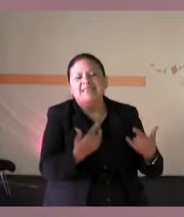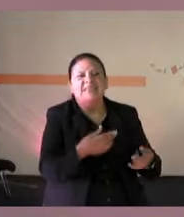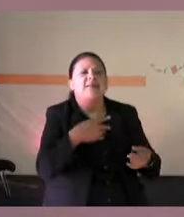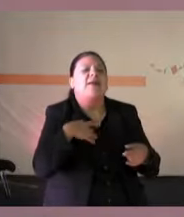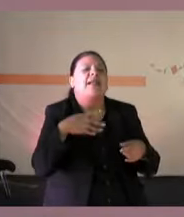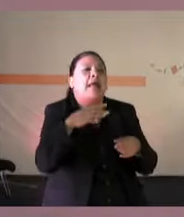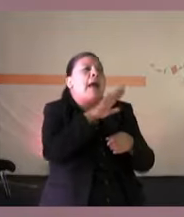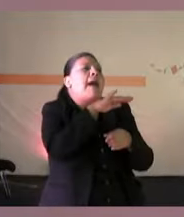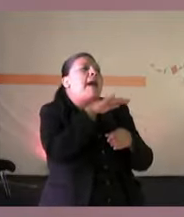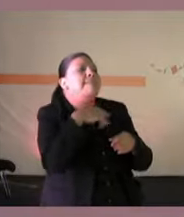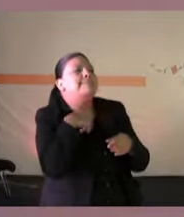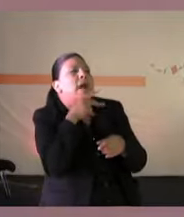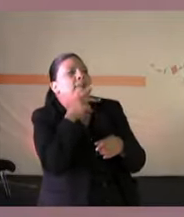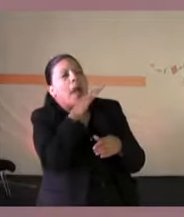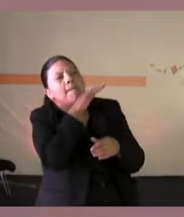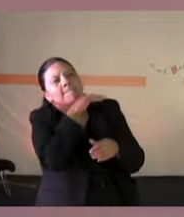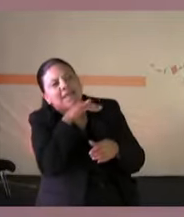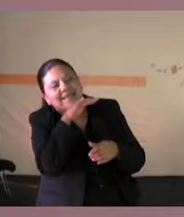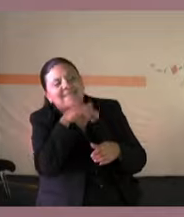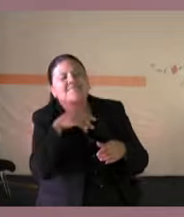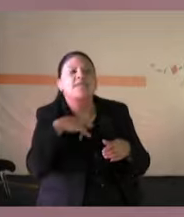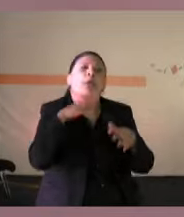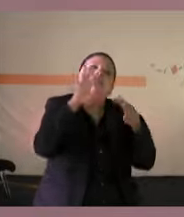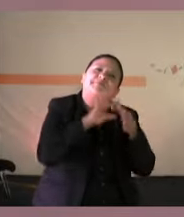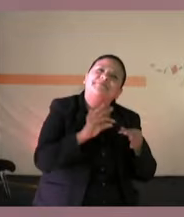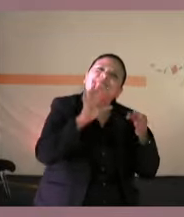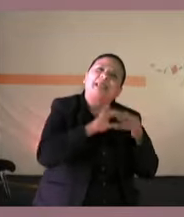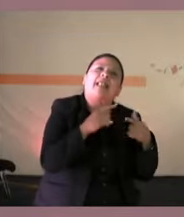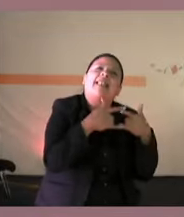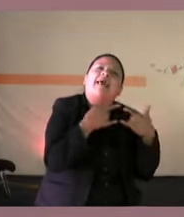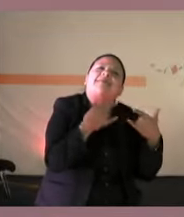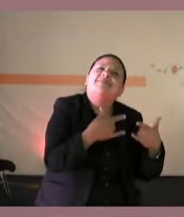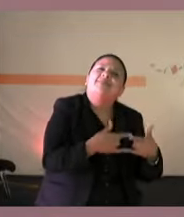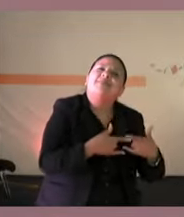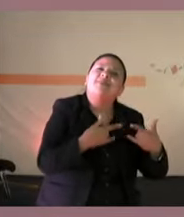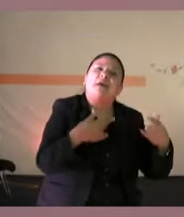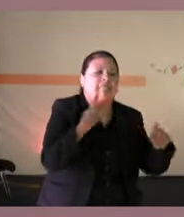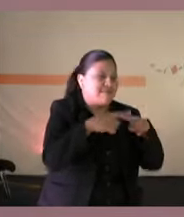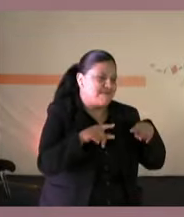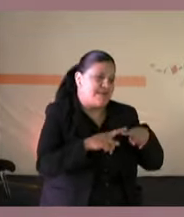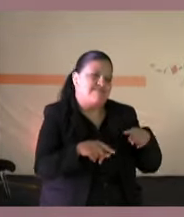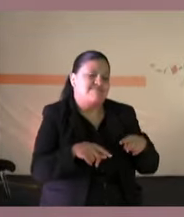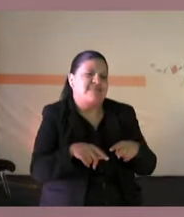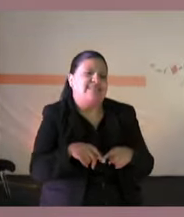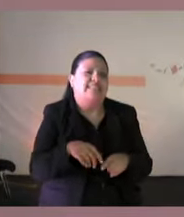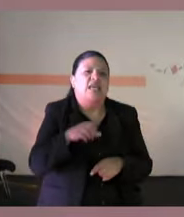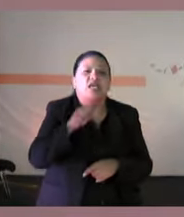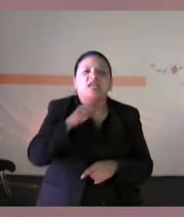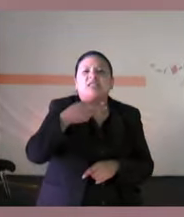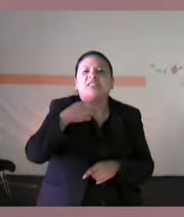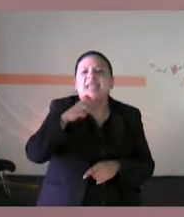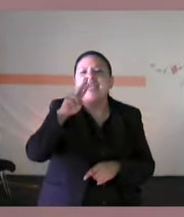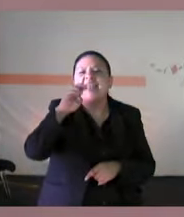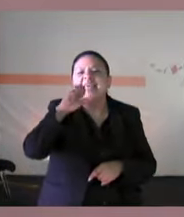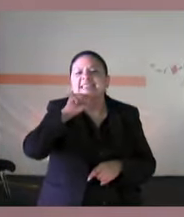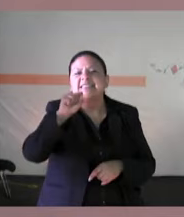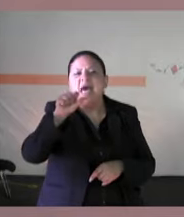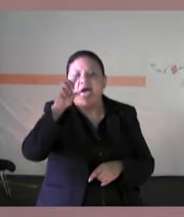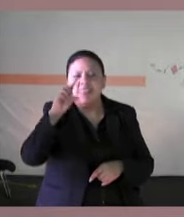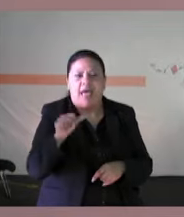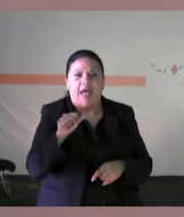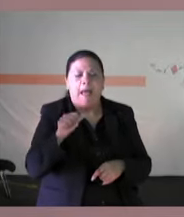voy a contar así una historia con punchline, con tensión, con no sé qué, para que no perder tu